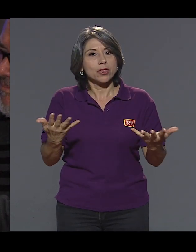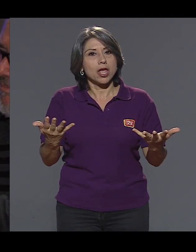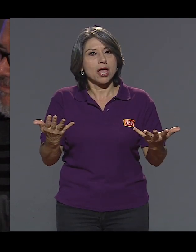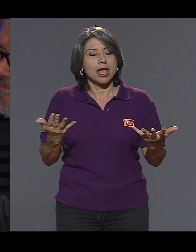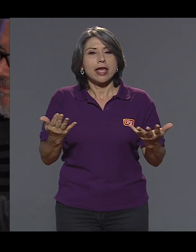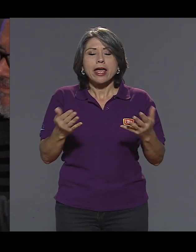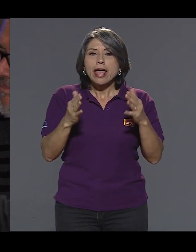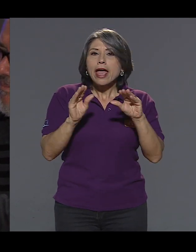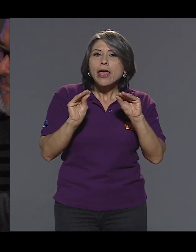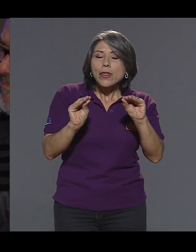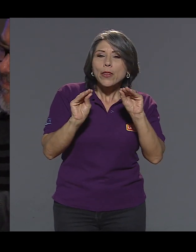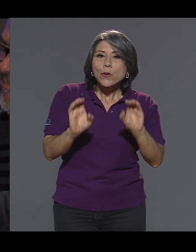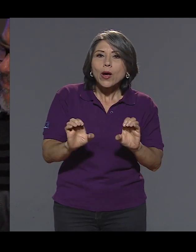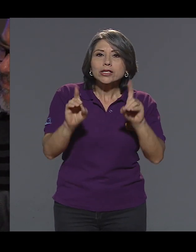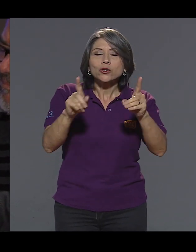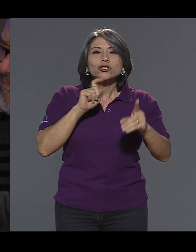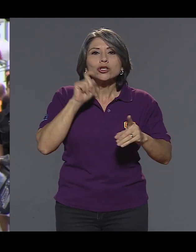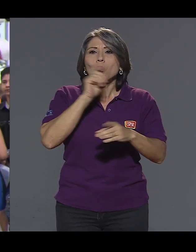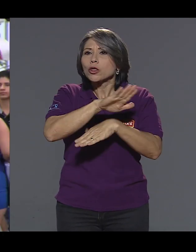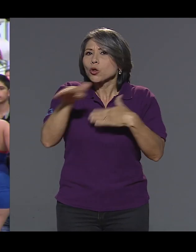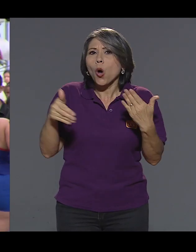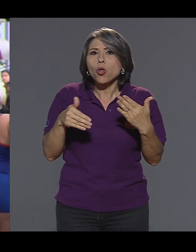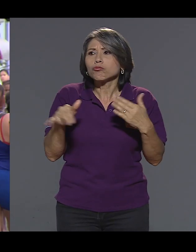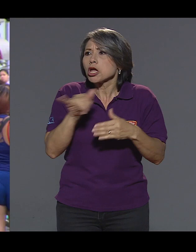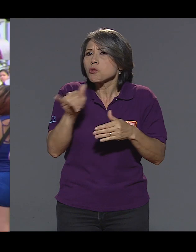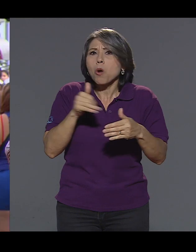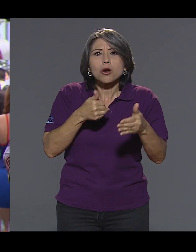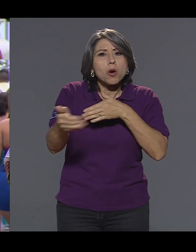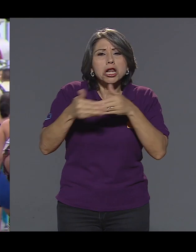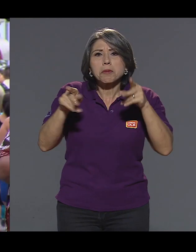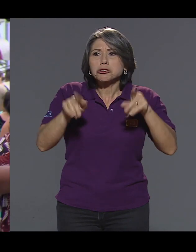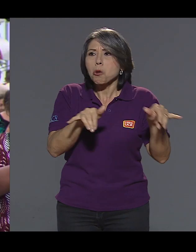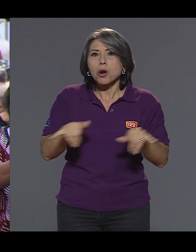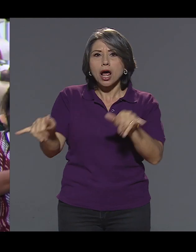y la educación sexual, todo, como una persona cualquiera.